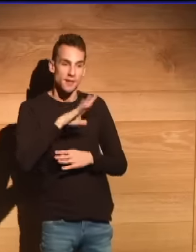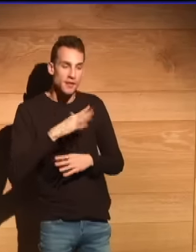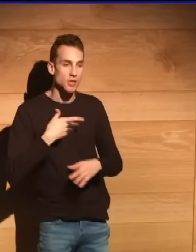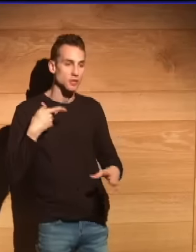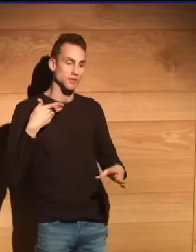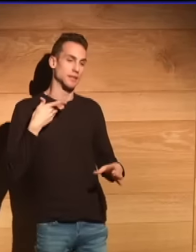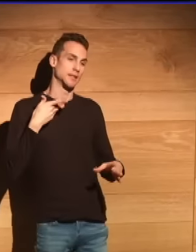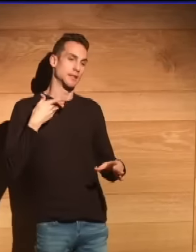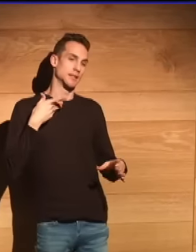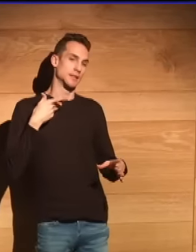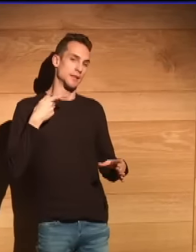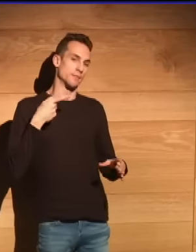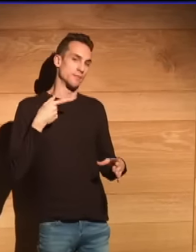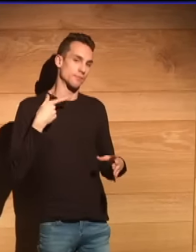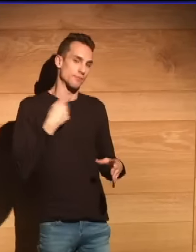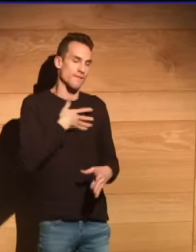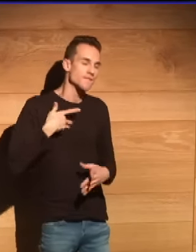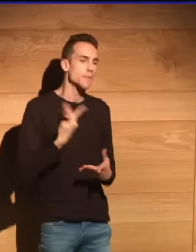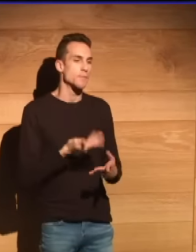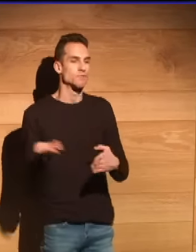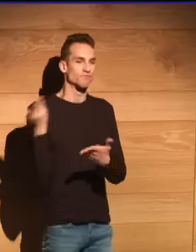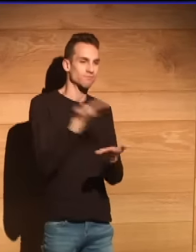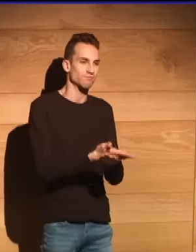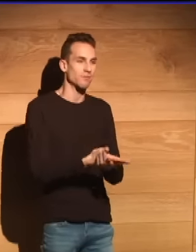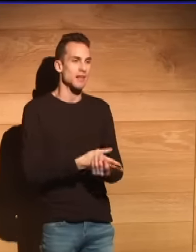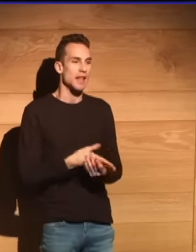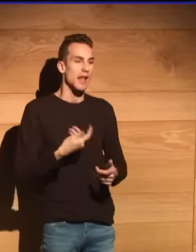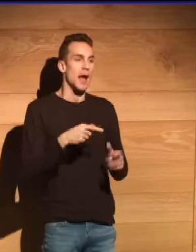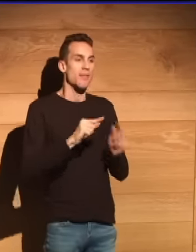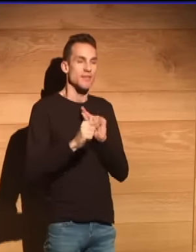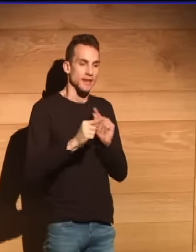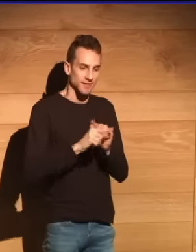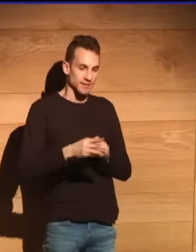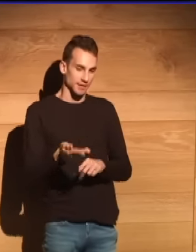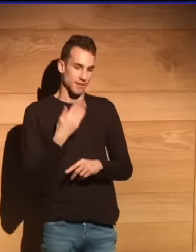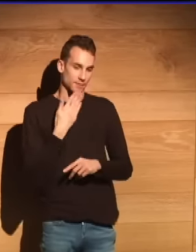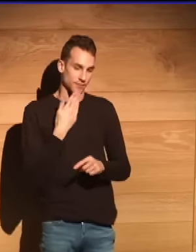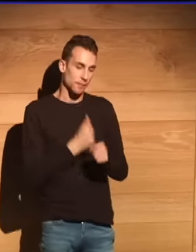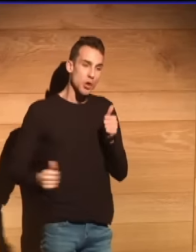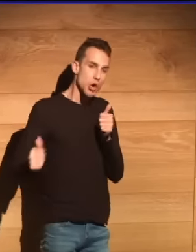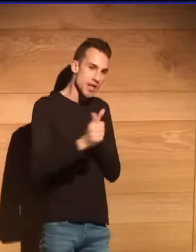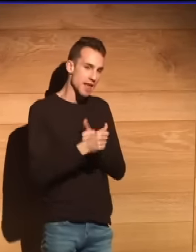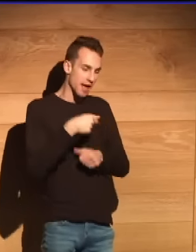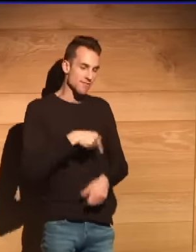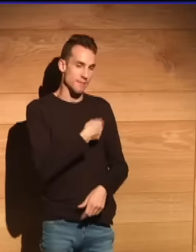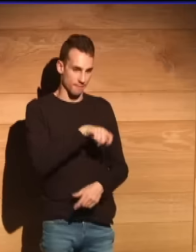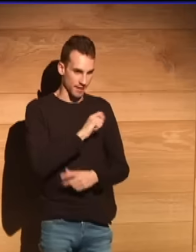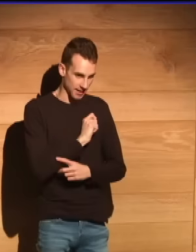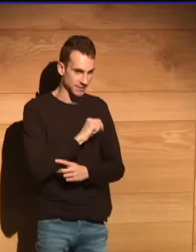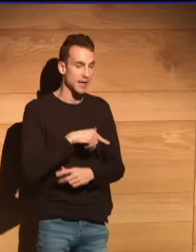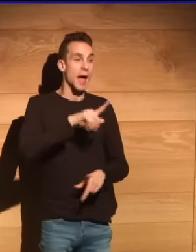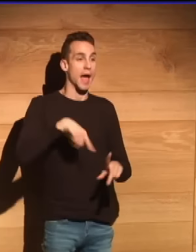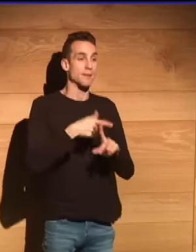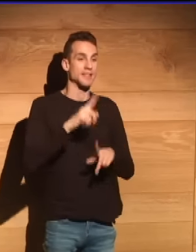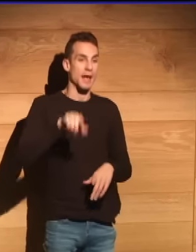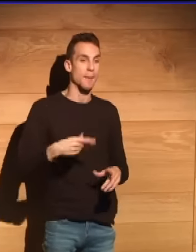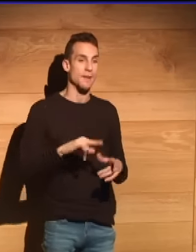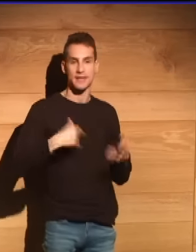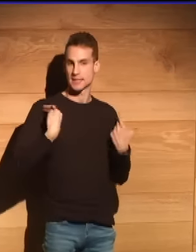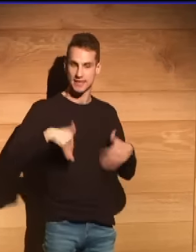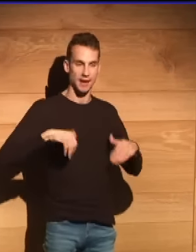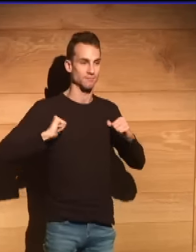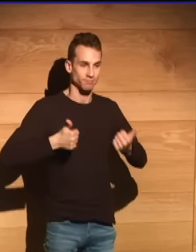gobierno, como una prioridad de país, y hemos puesto en marcha ya en esta Agenda Digital el Plan Nacional de Competencias Digitales,